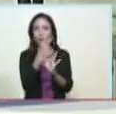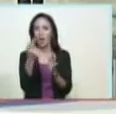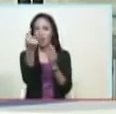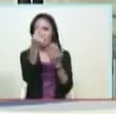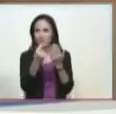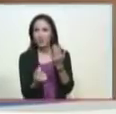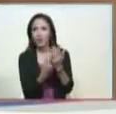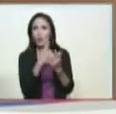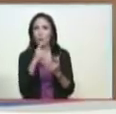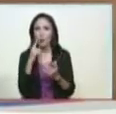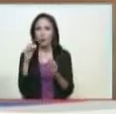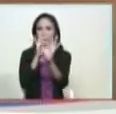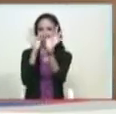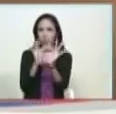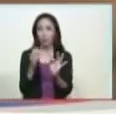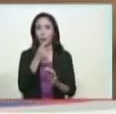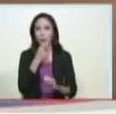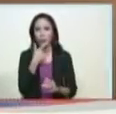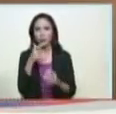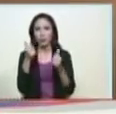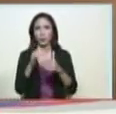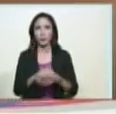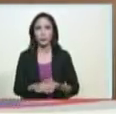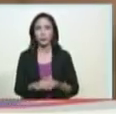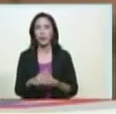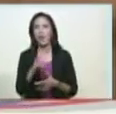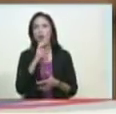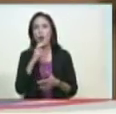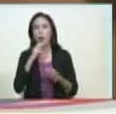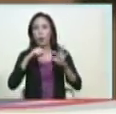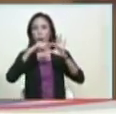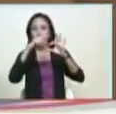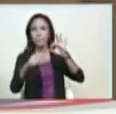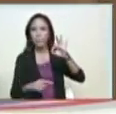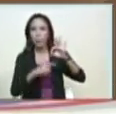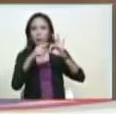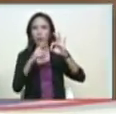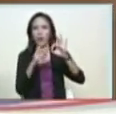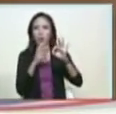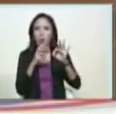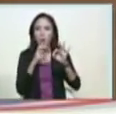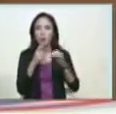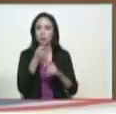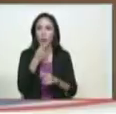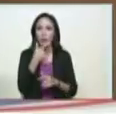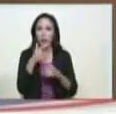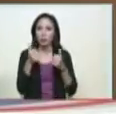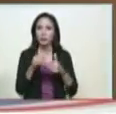diseño además de decir bolívar de oro que está mira